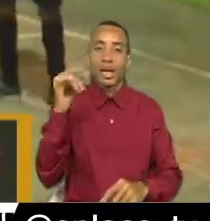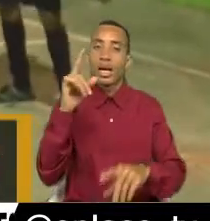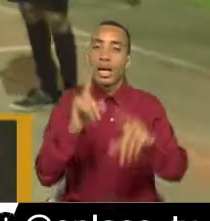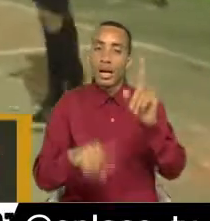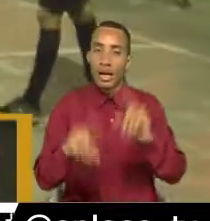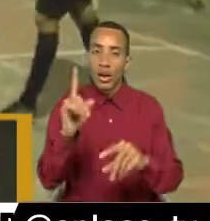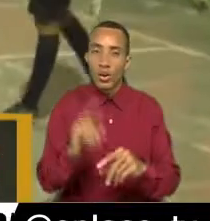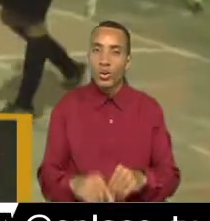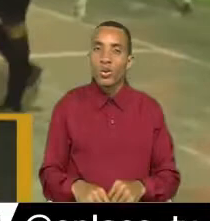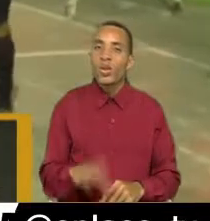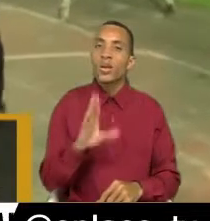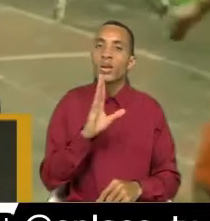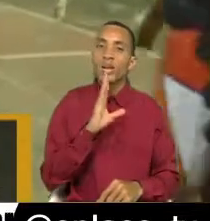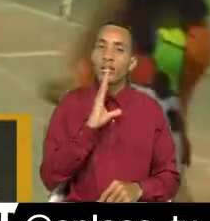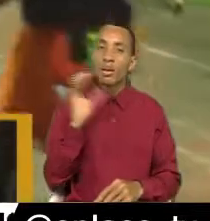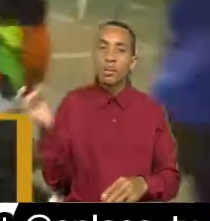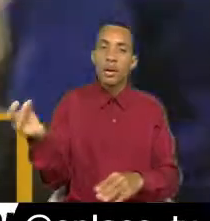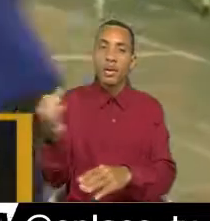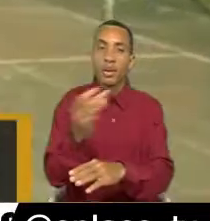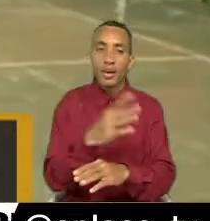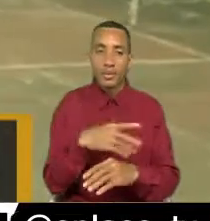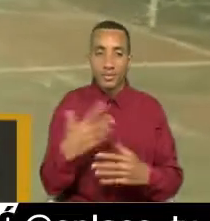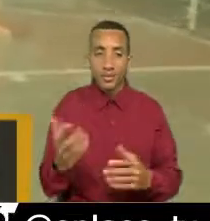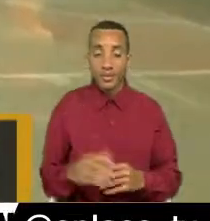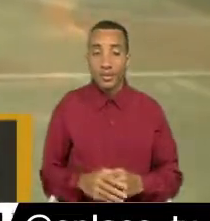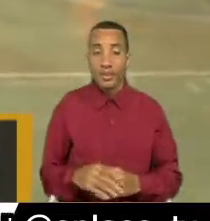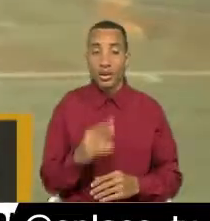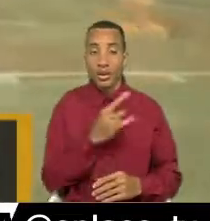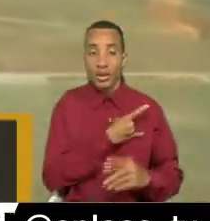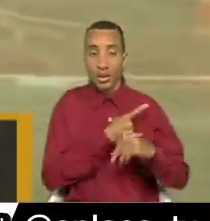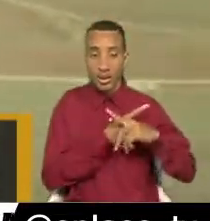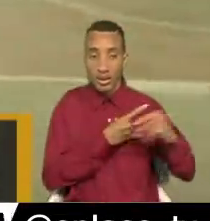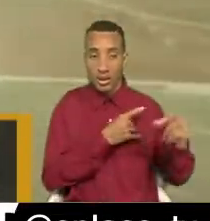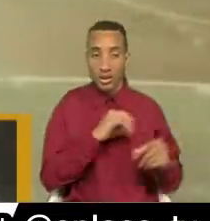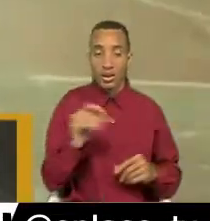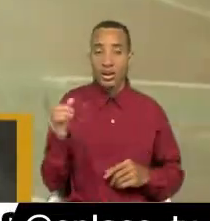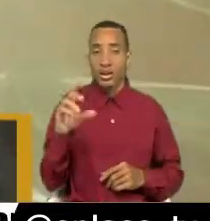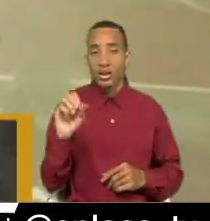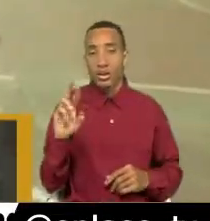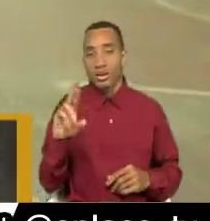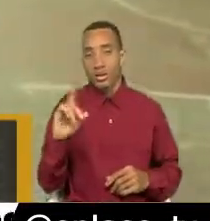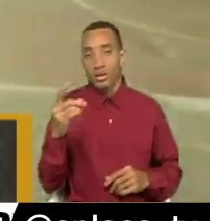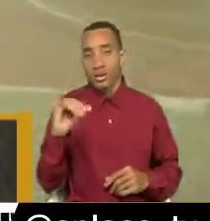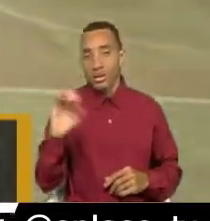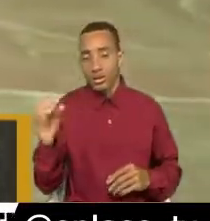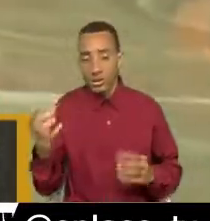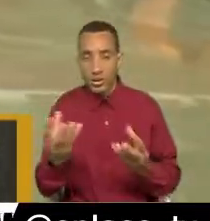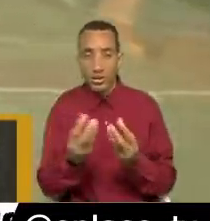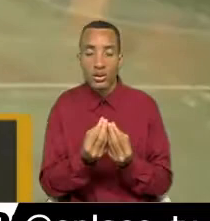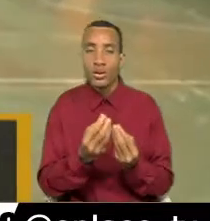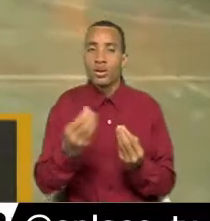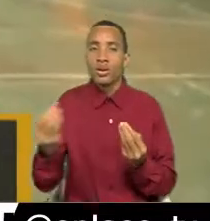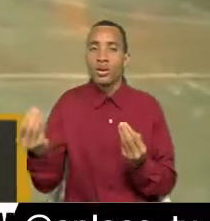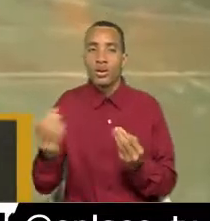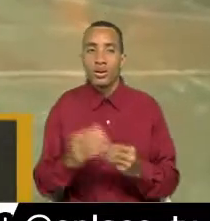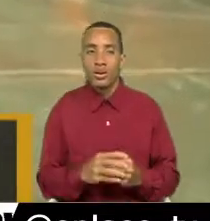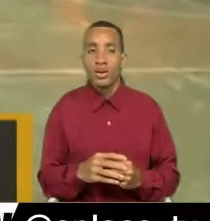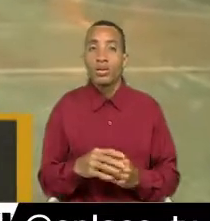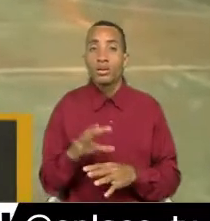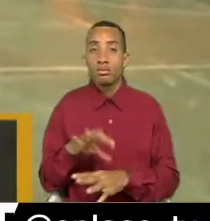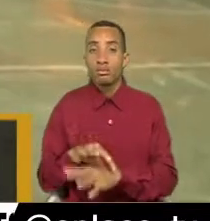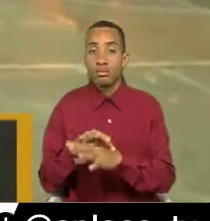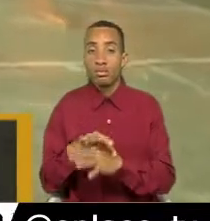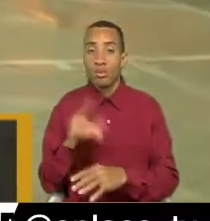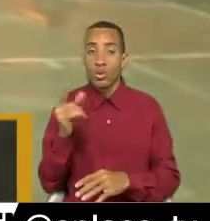grandes favoritos, como lo son la Unipaz, como son Sergios, el grupo de la Gran Familia y el grupo de Castel Médica, que son